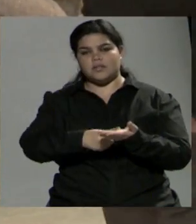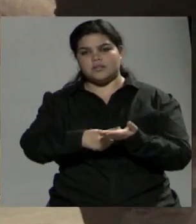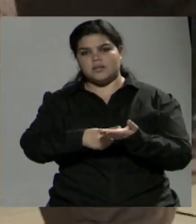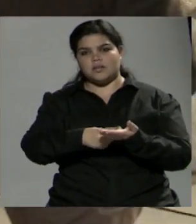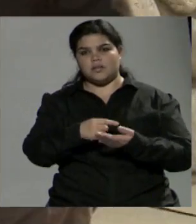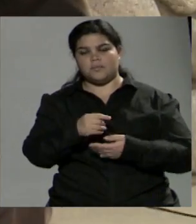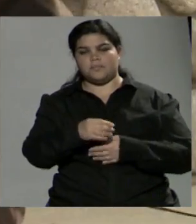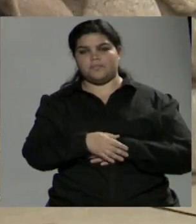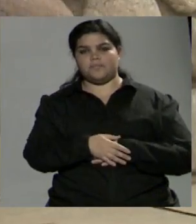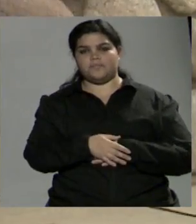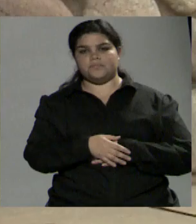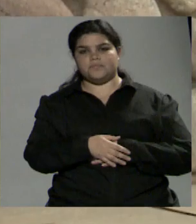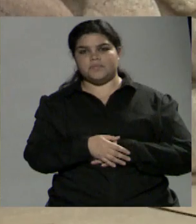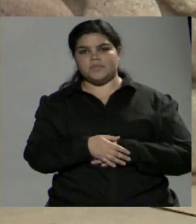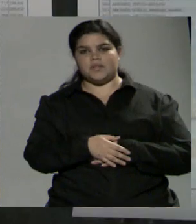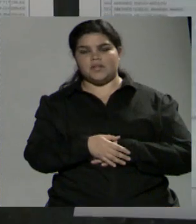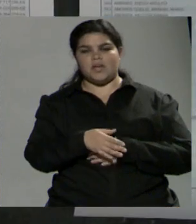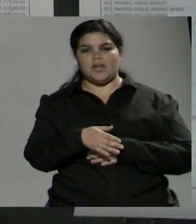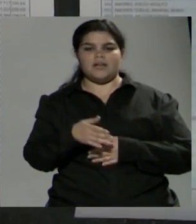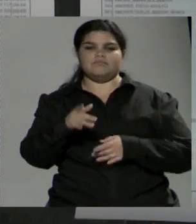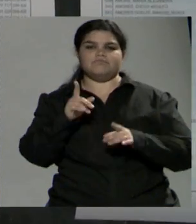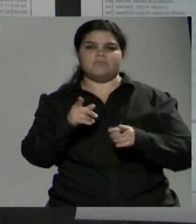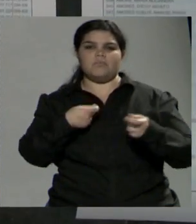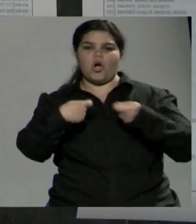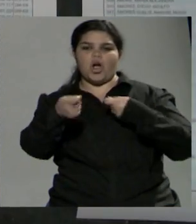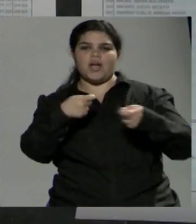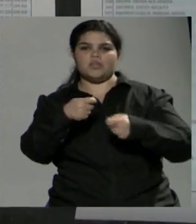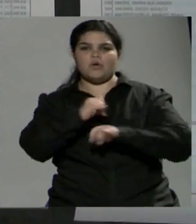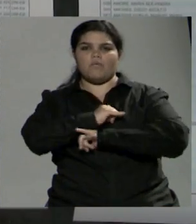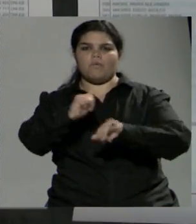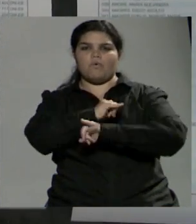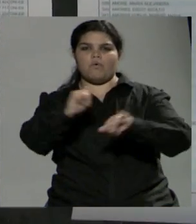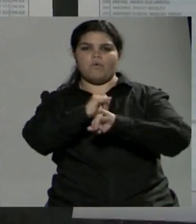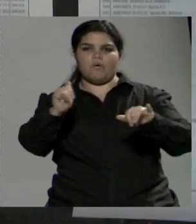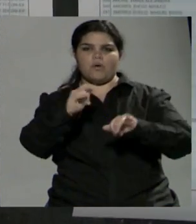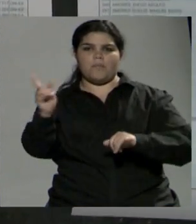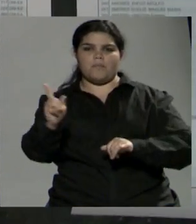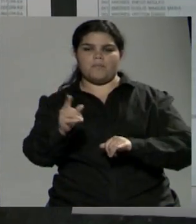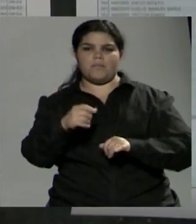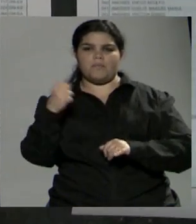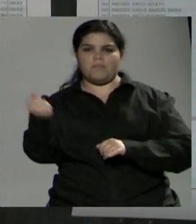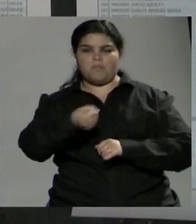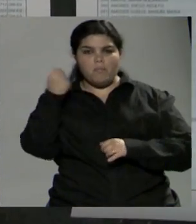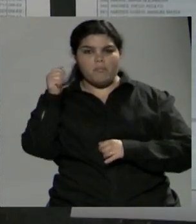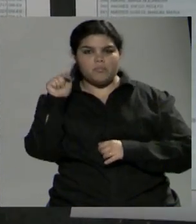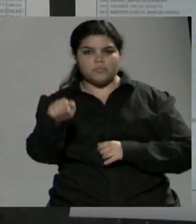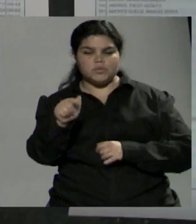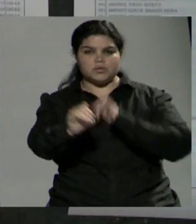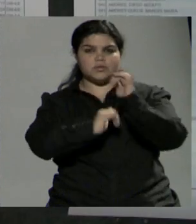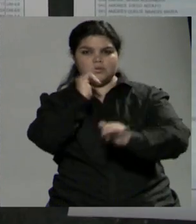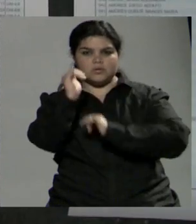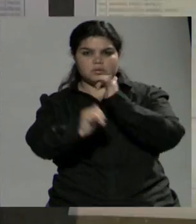tranquilo, y yo creo que en algún sentido lo ocurrido